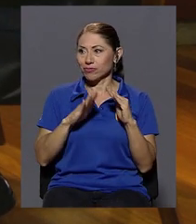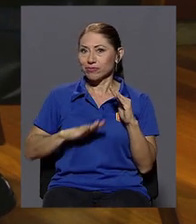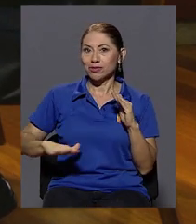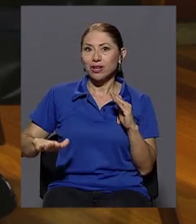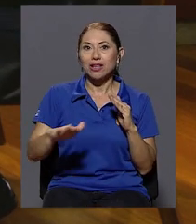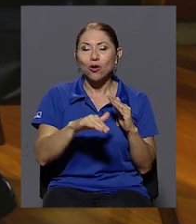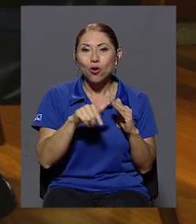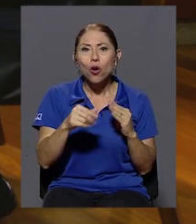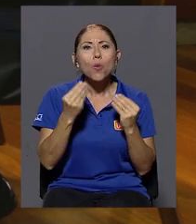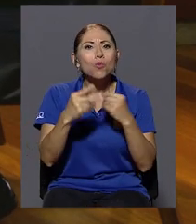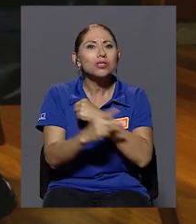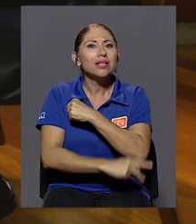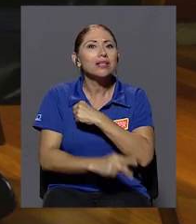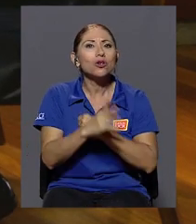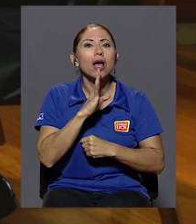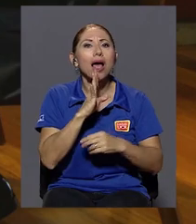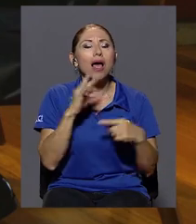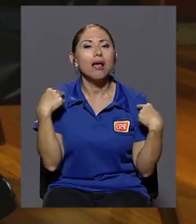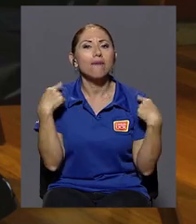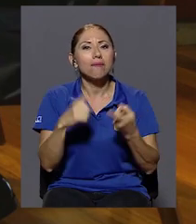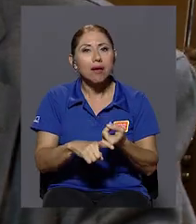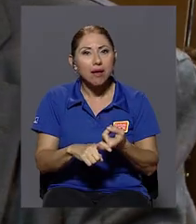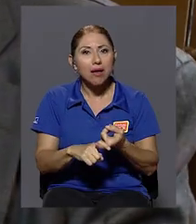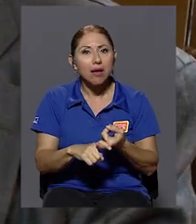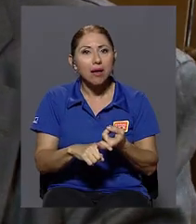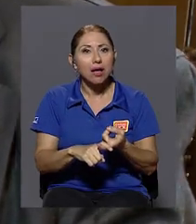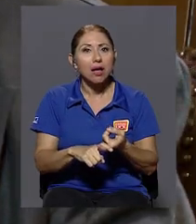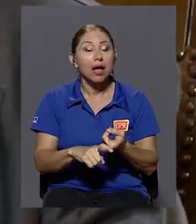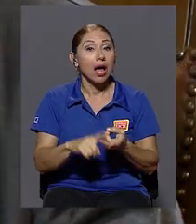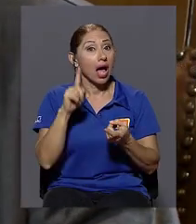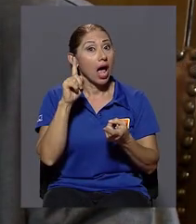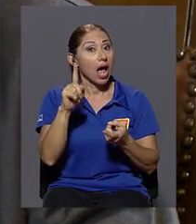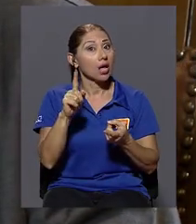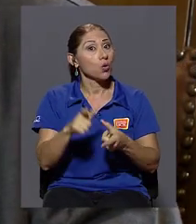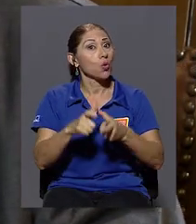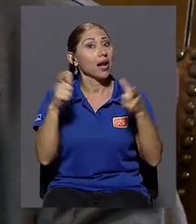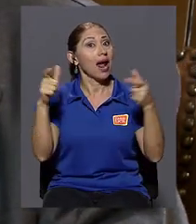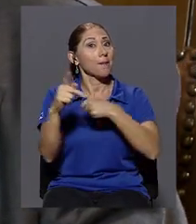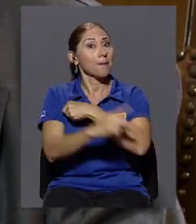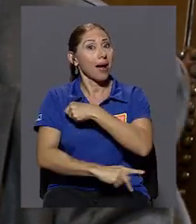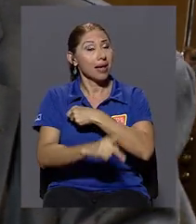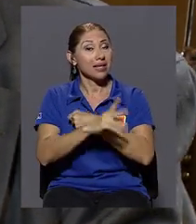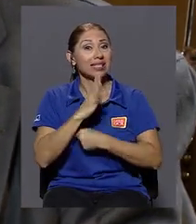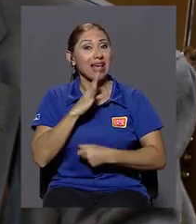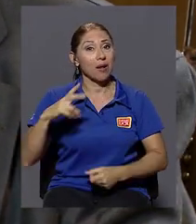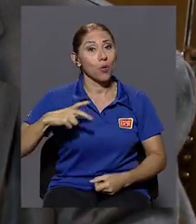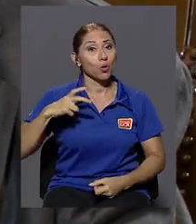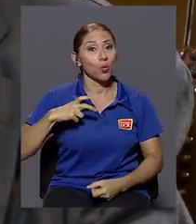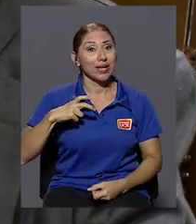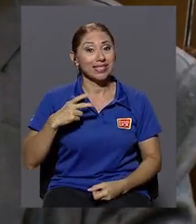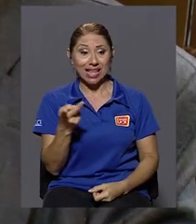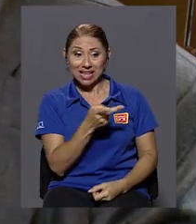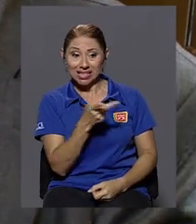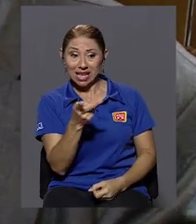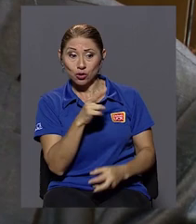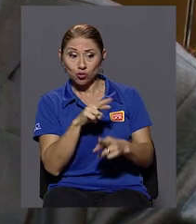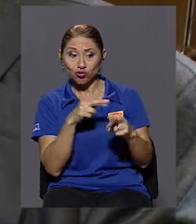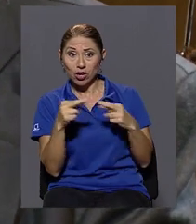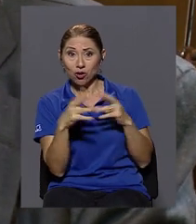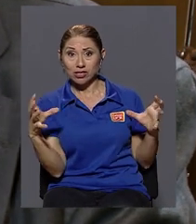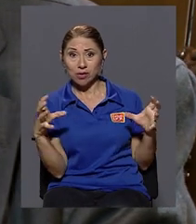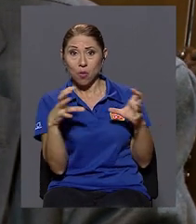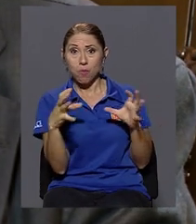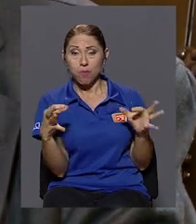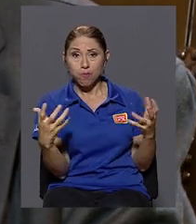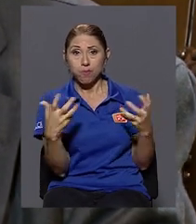donde hay muchas naciones de habla hispana, hay un gran país que habla portugués y esas dos regiones están muy bien integradas.